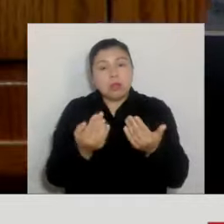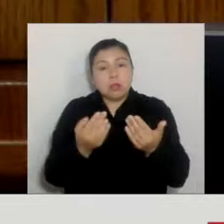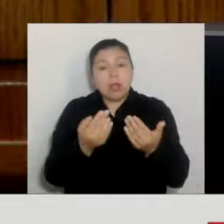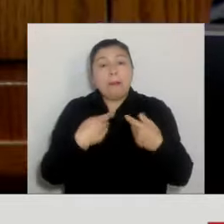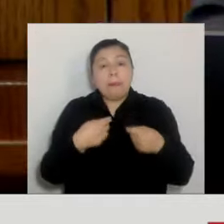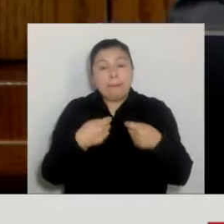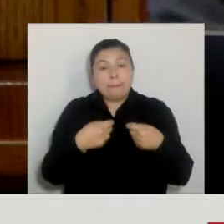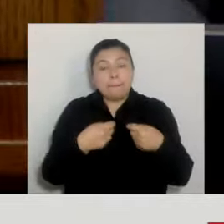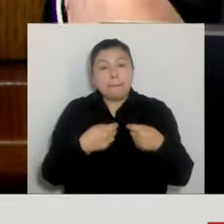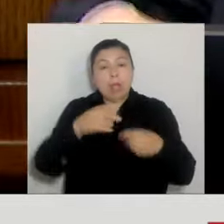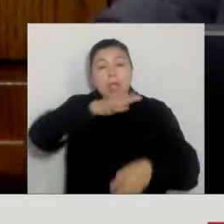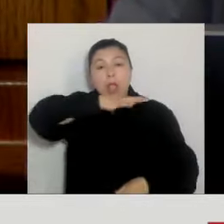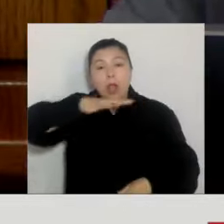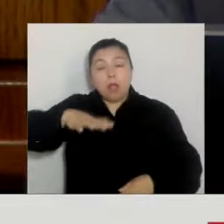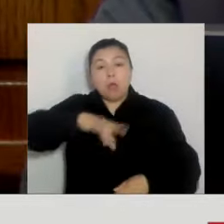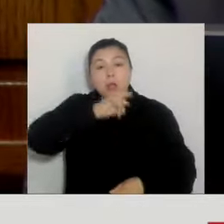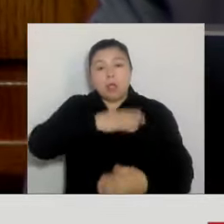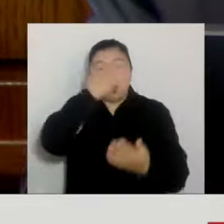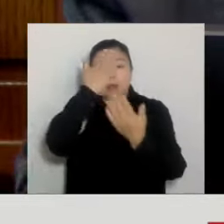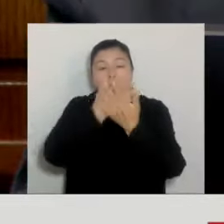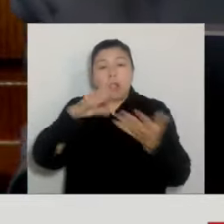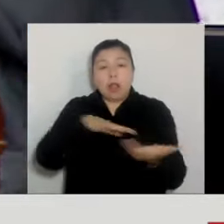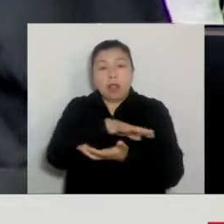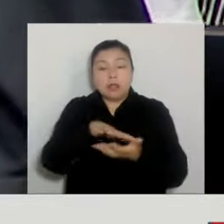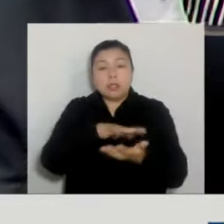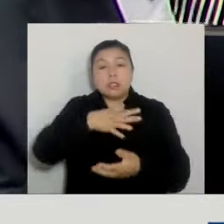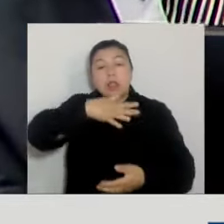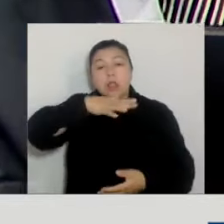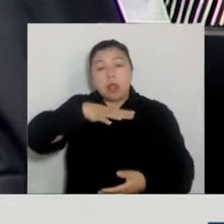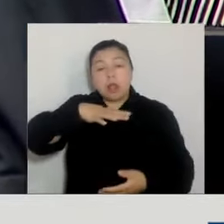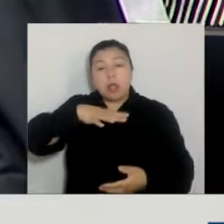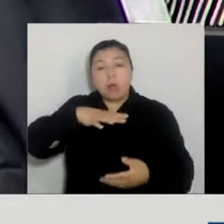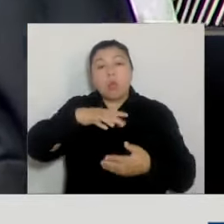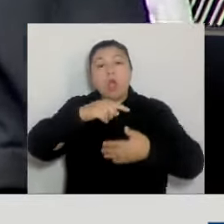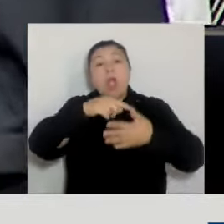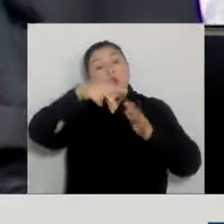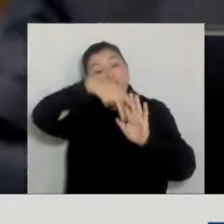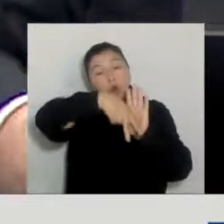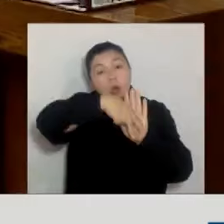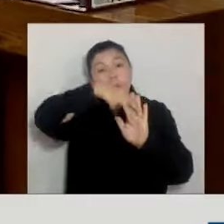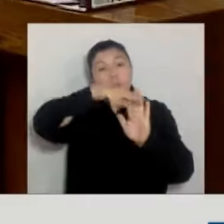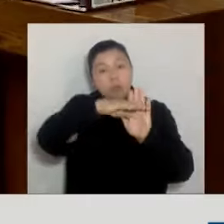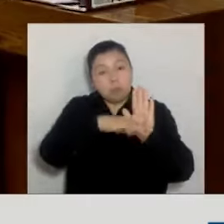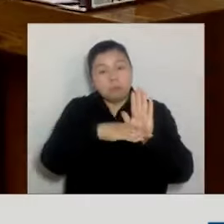chile y enfrentar la crisis hídrica con las herramientas adecuadas Muchas gracias